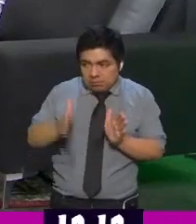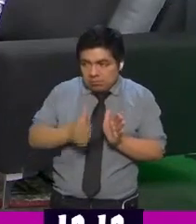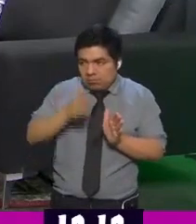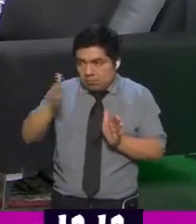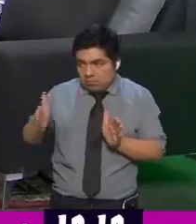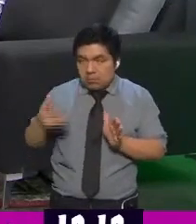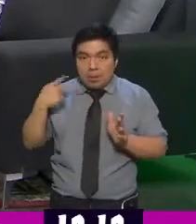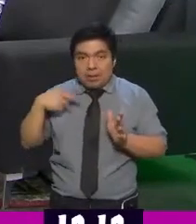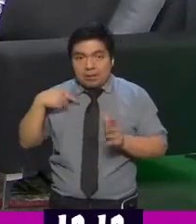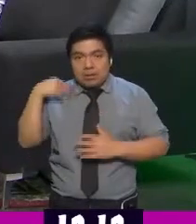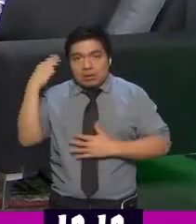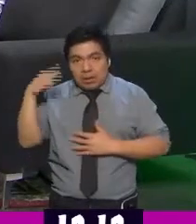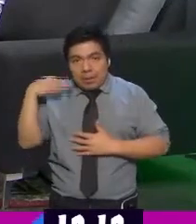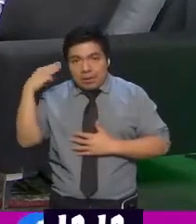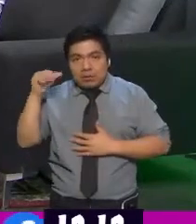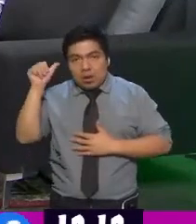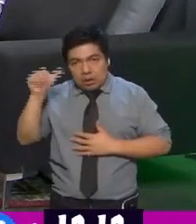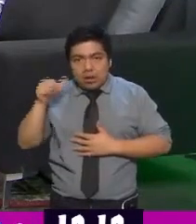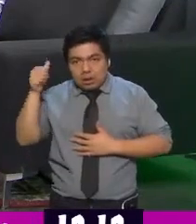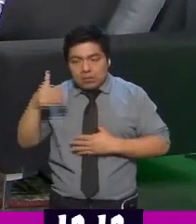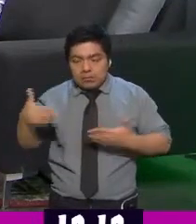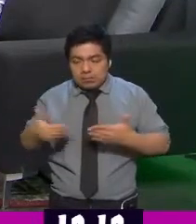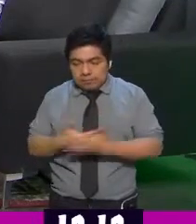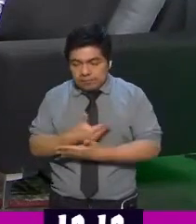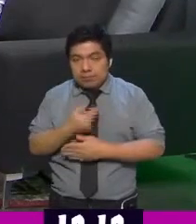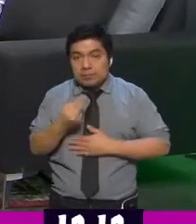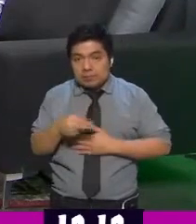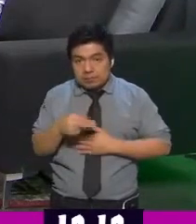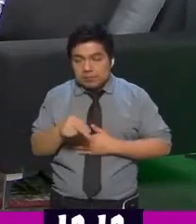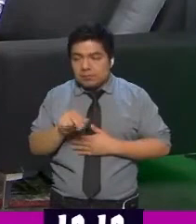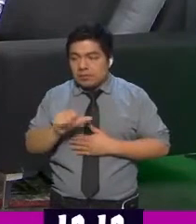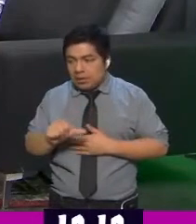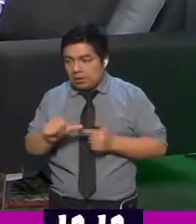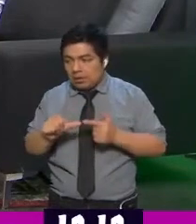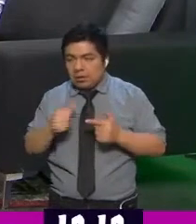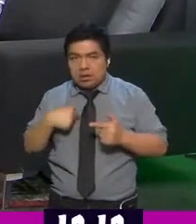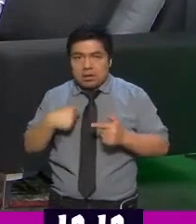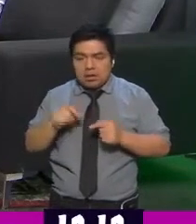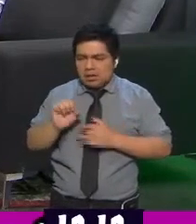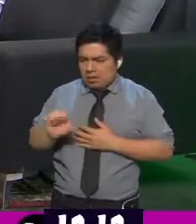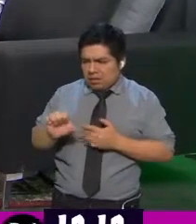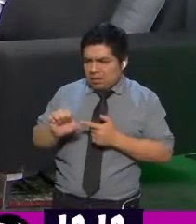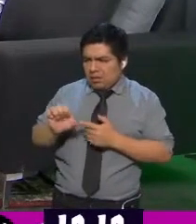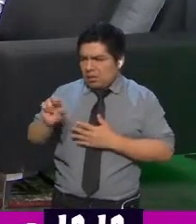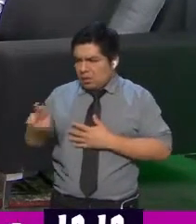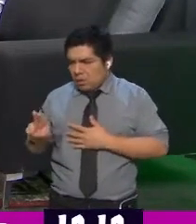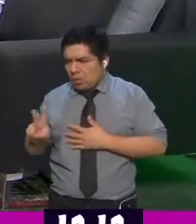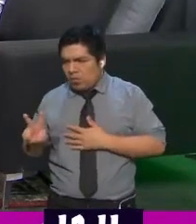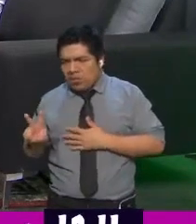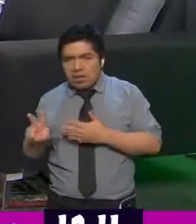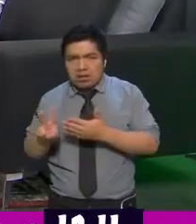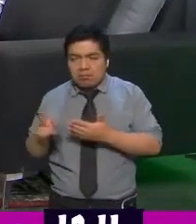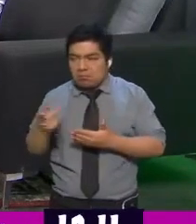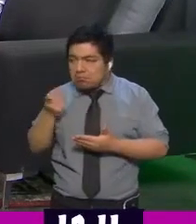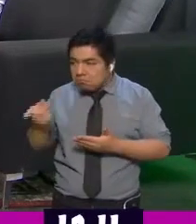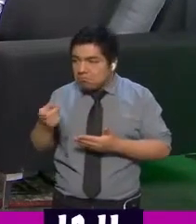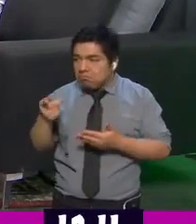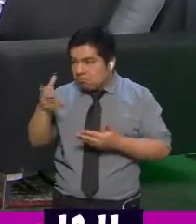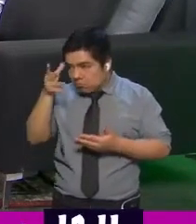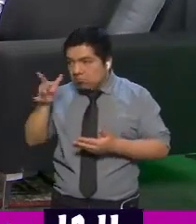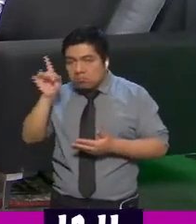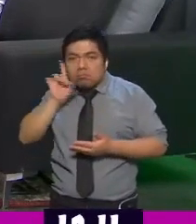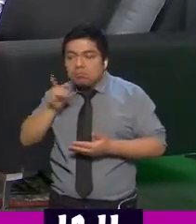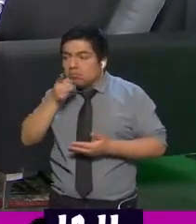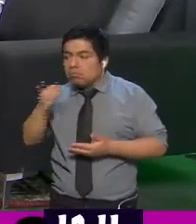en marzo y abril cuyo ap pedillo inicie con la letra a mis apellidos son con e y con v le dije eso a la señora que me